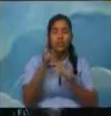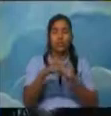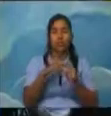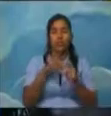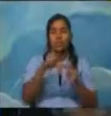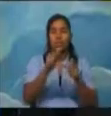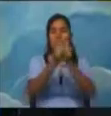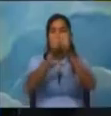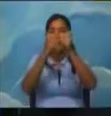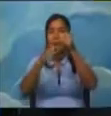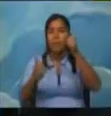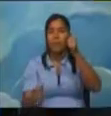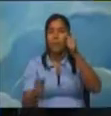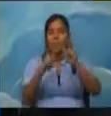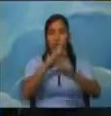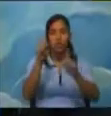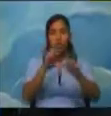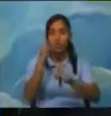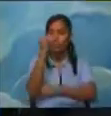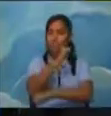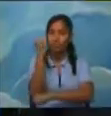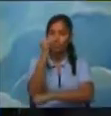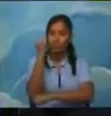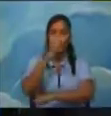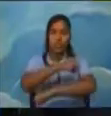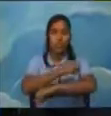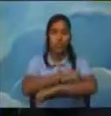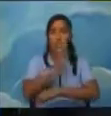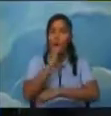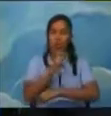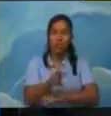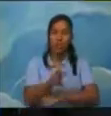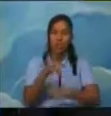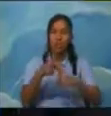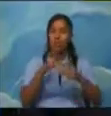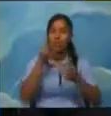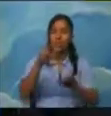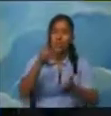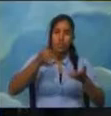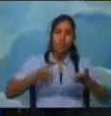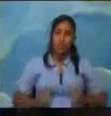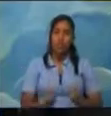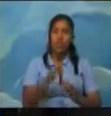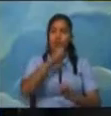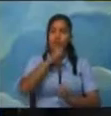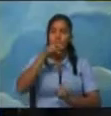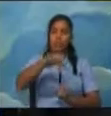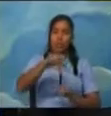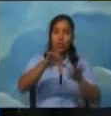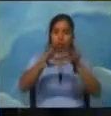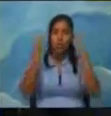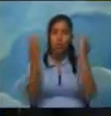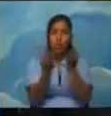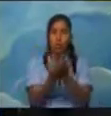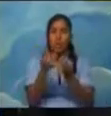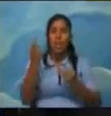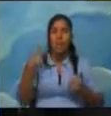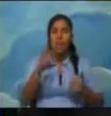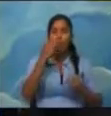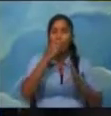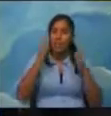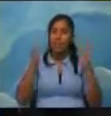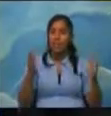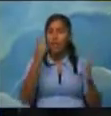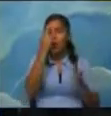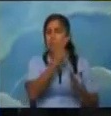se apartaron y no hicieron caso, y ustedes no le enseñaron a sus hijos, a sus nietos, a su familia, hay una gran promesa